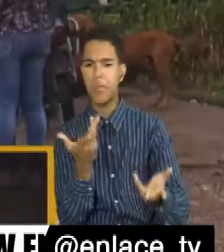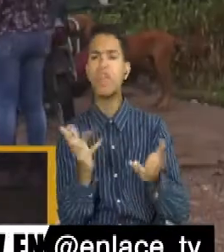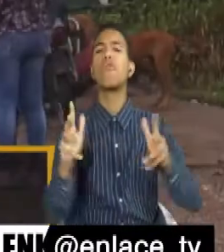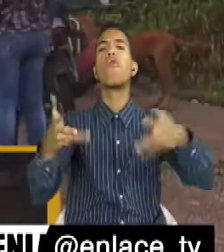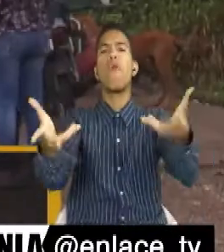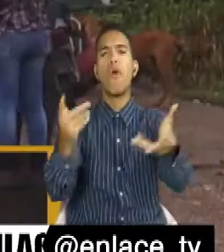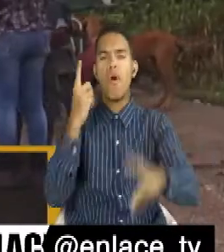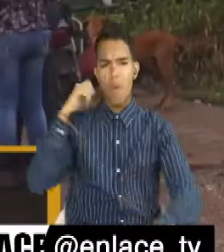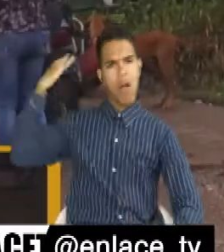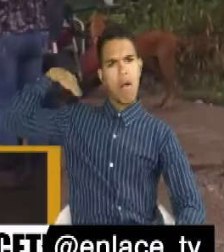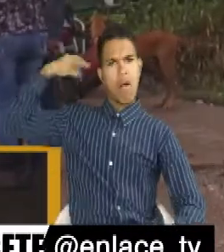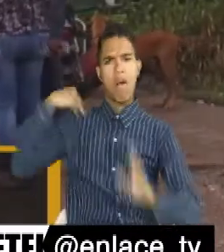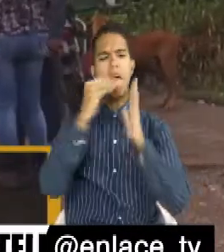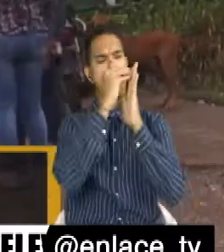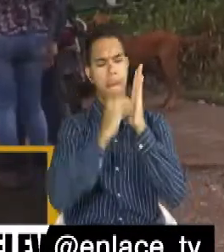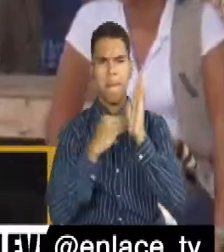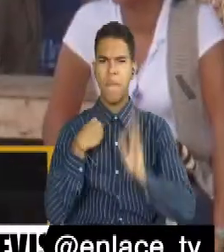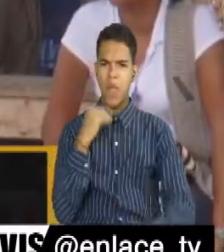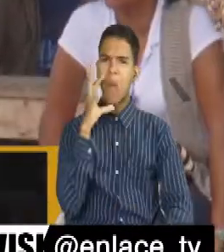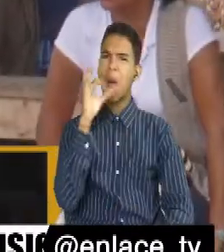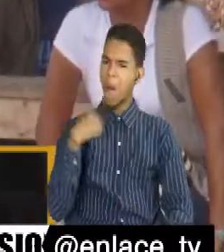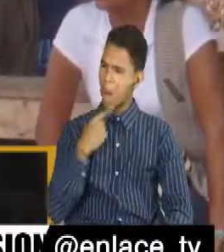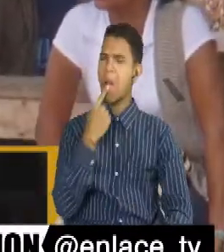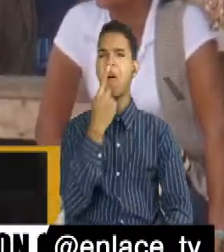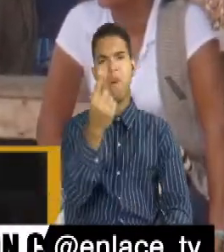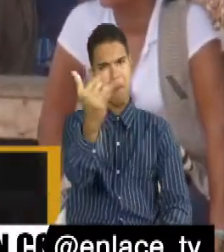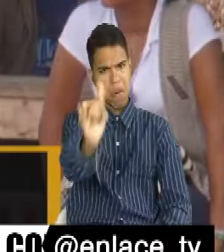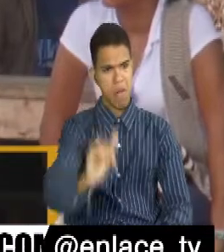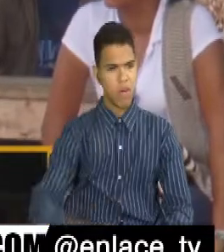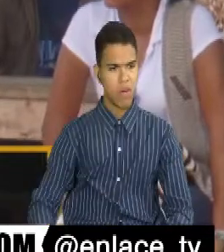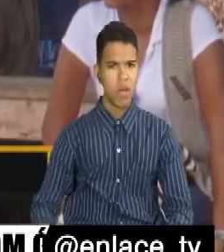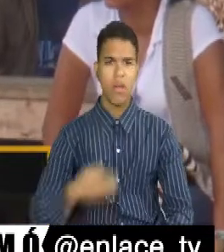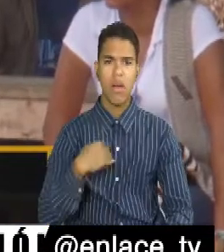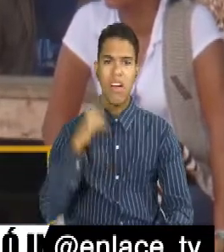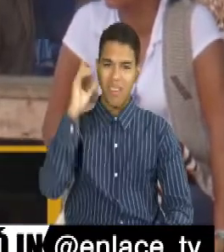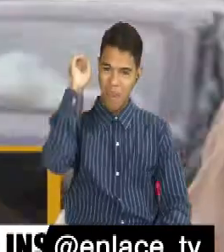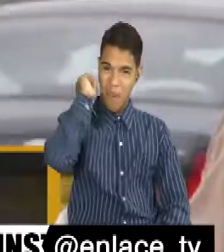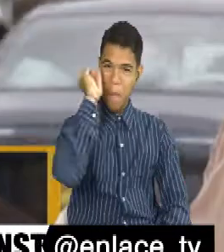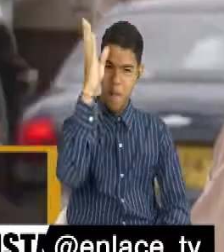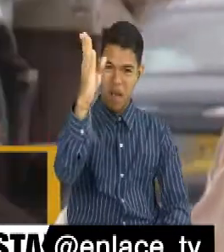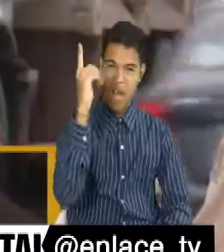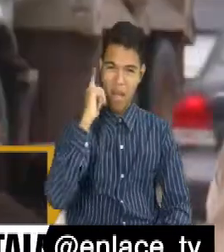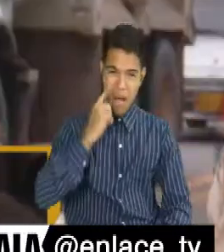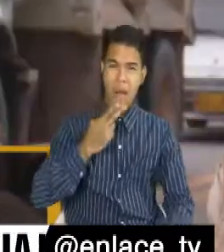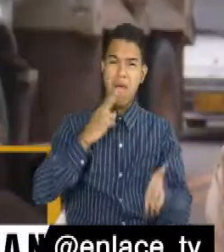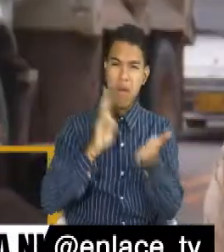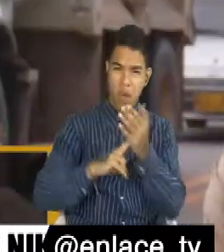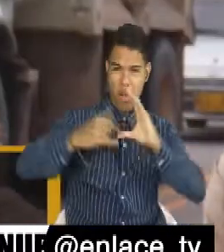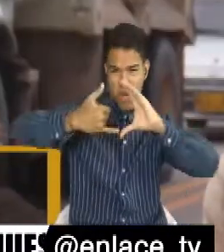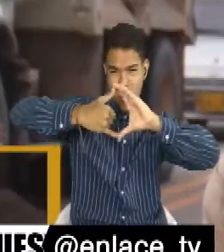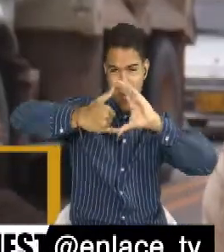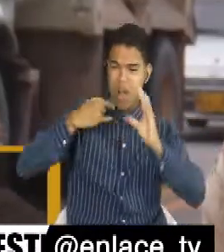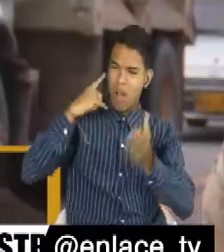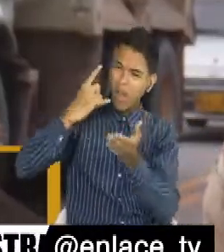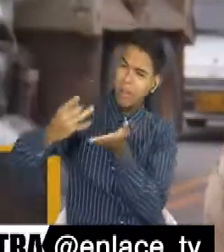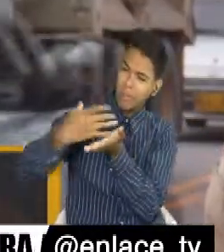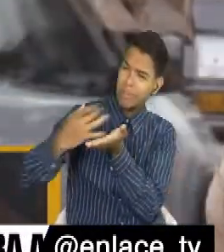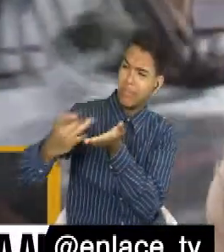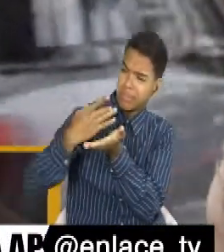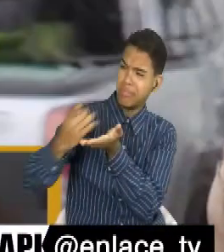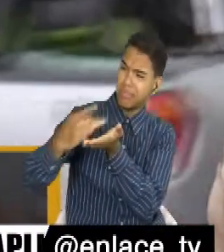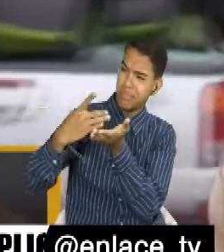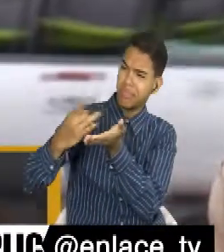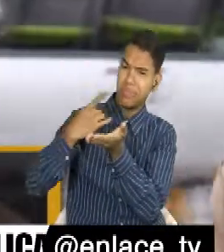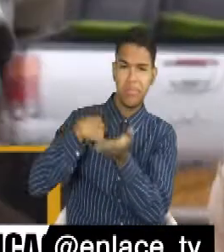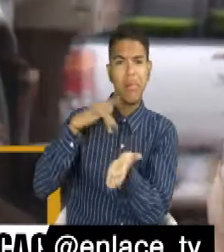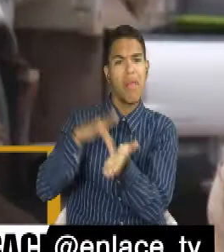repetidas circunstancias los compañeros lo han expresado. Manifiesta lo que los bancos me transmiten a toda hora por el WhatsApp, que me van a meter a cobro jurídico y que